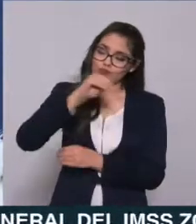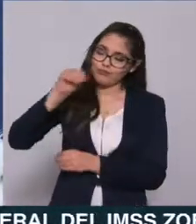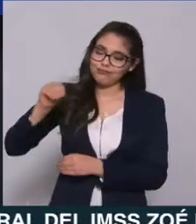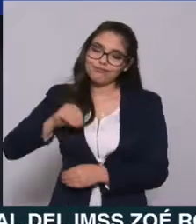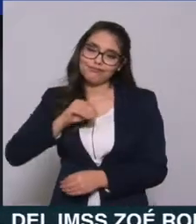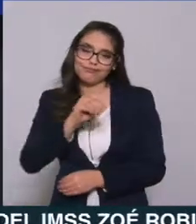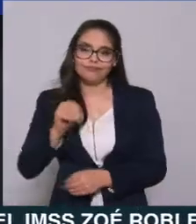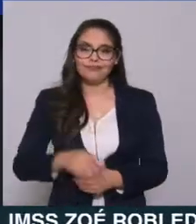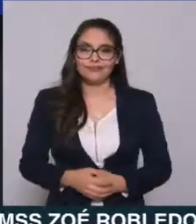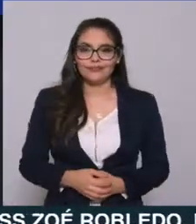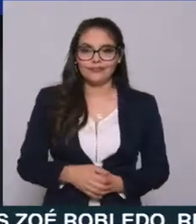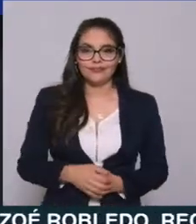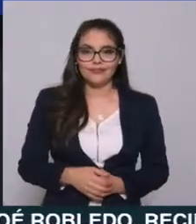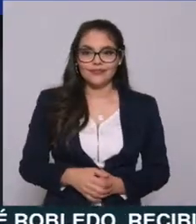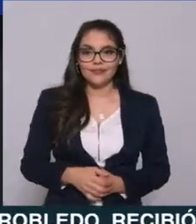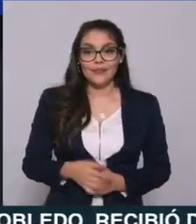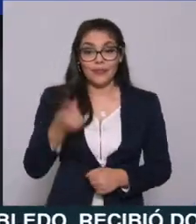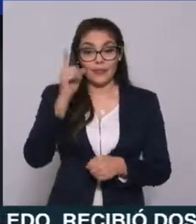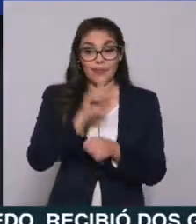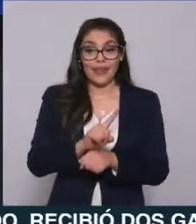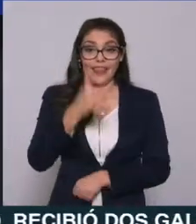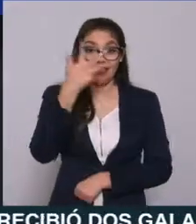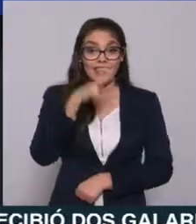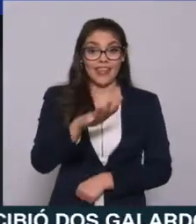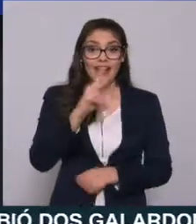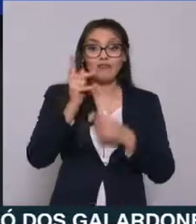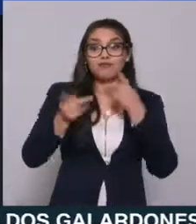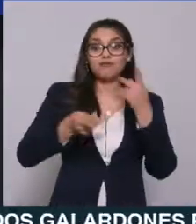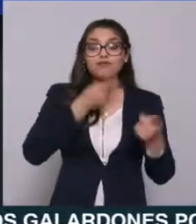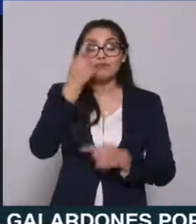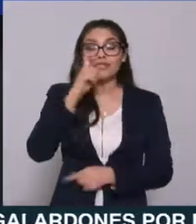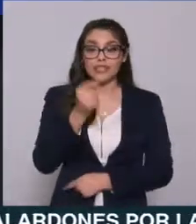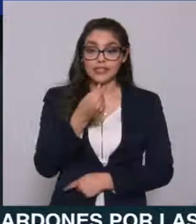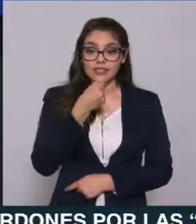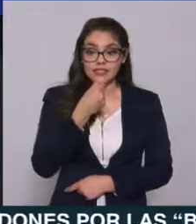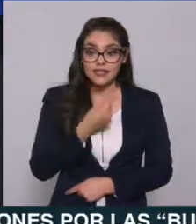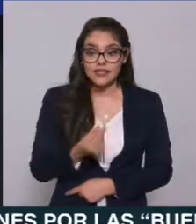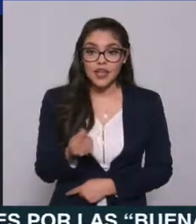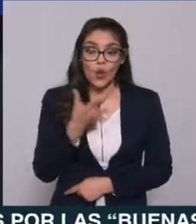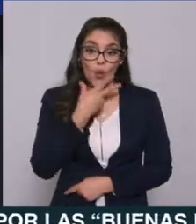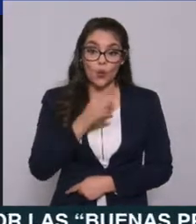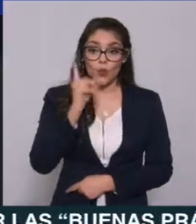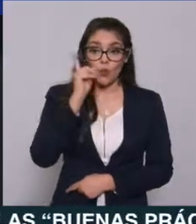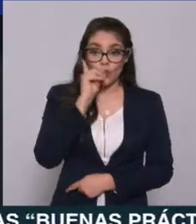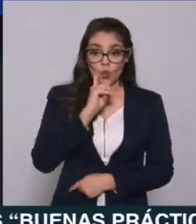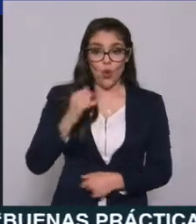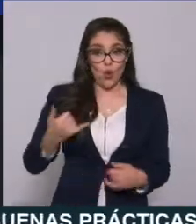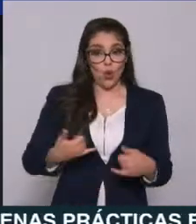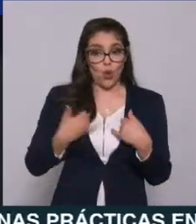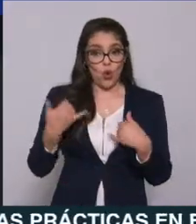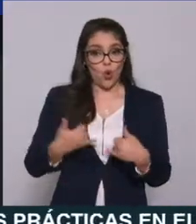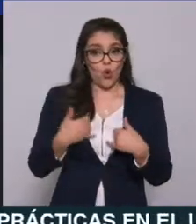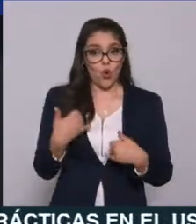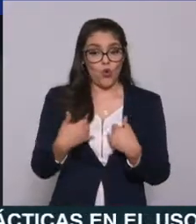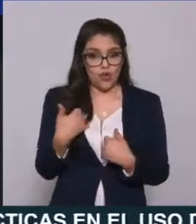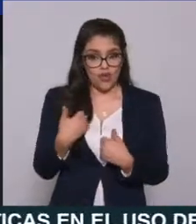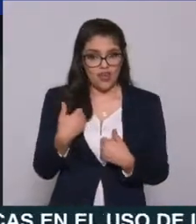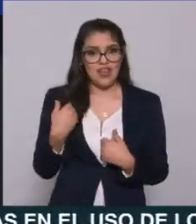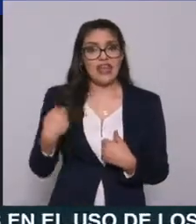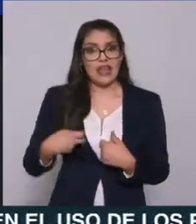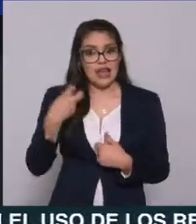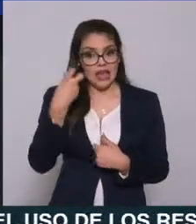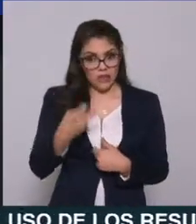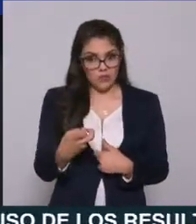Oye, Mauricio, el día 10, una consulta para niñas, para niños, para jóvenes, para adolescentes. Con